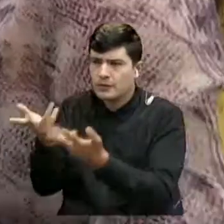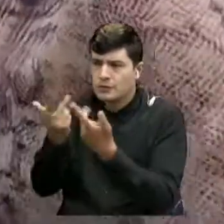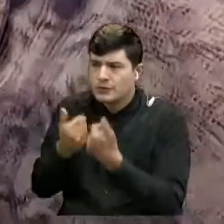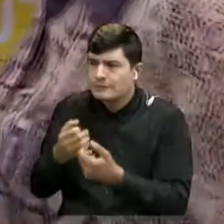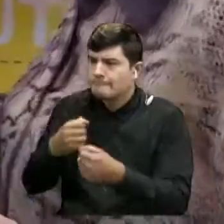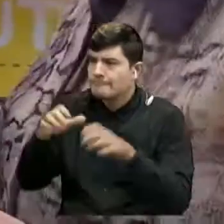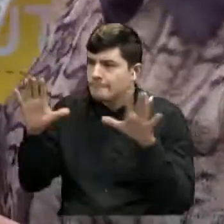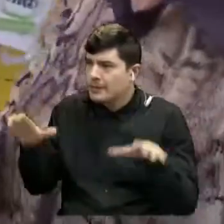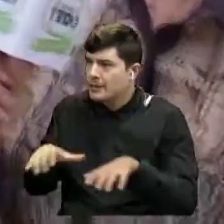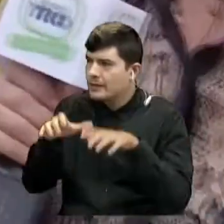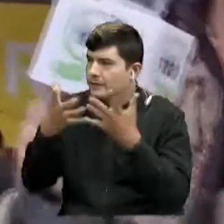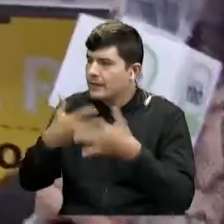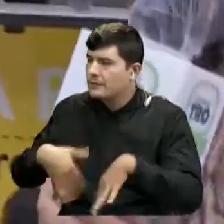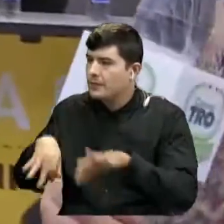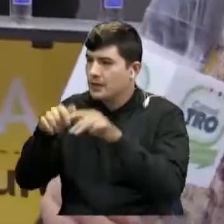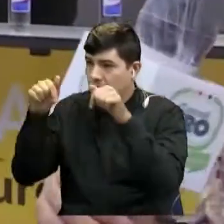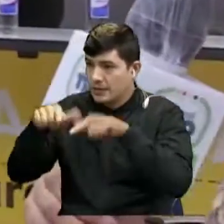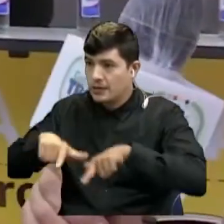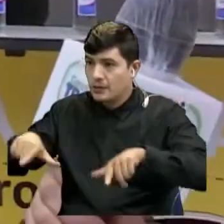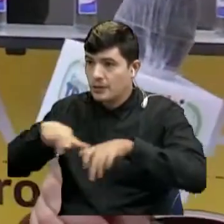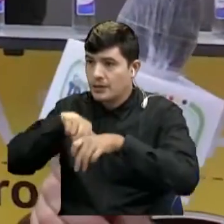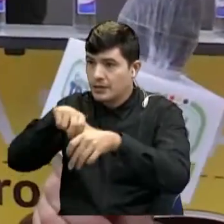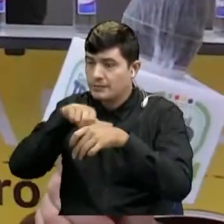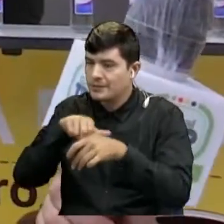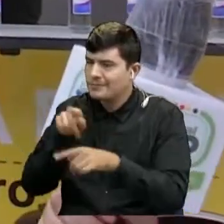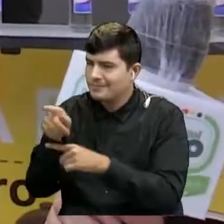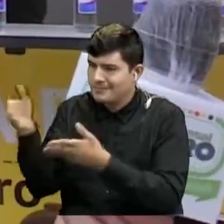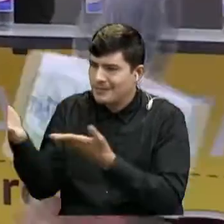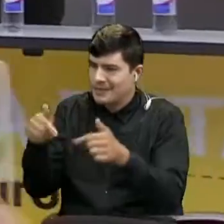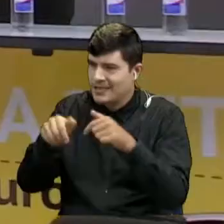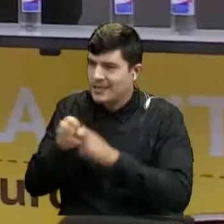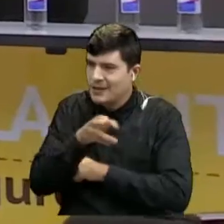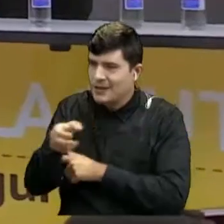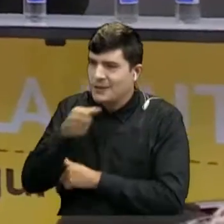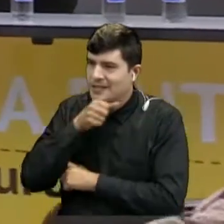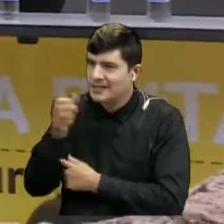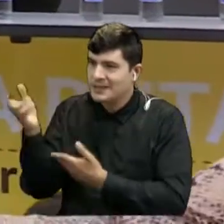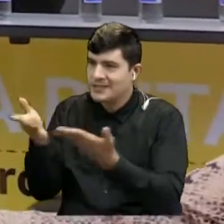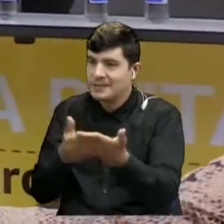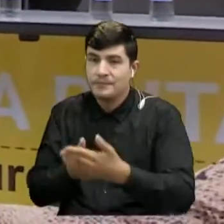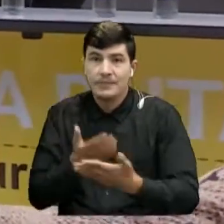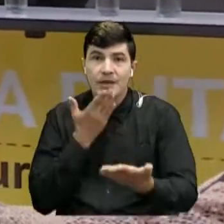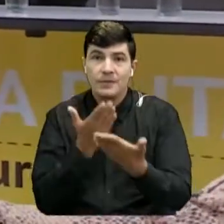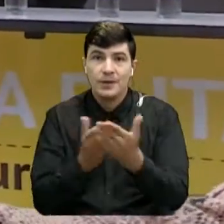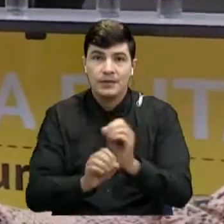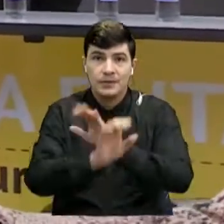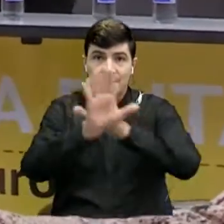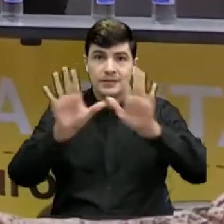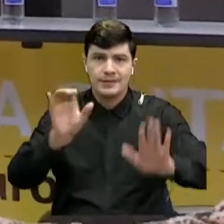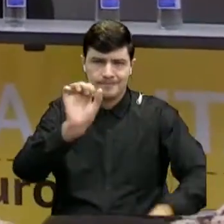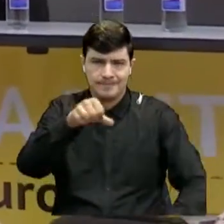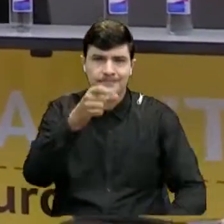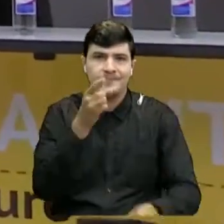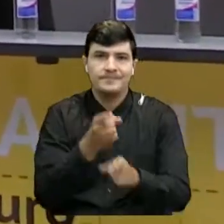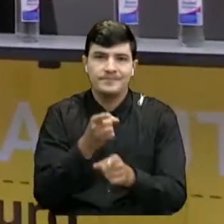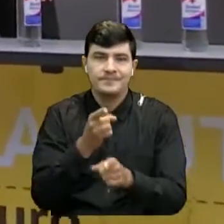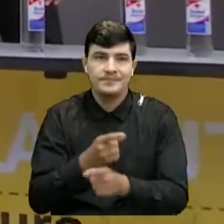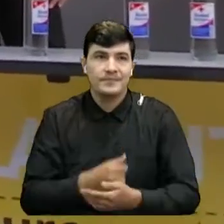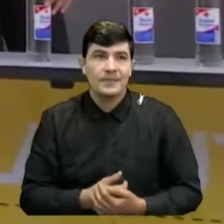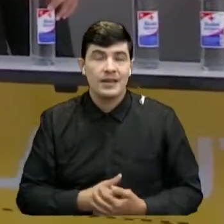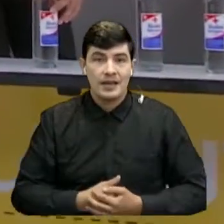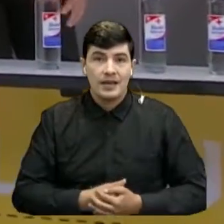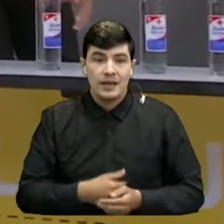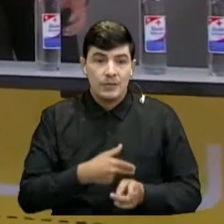actividad que desarrollan hoy desde la terminal de transporte. General, bienvenido a Oriente Noticias. Muy buenos días, sí, efectivamente este fin de semana que es